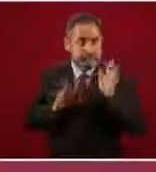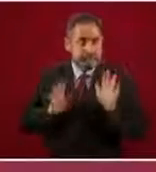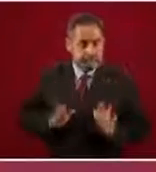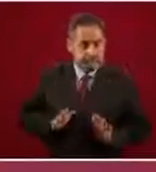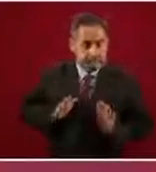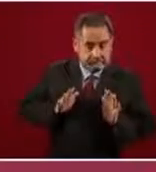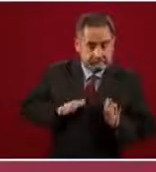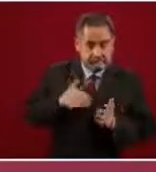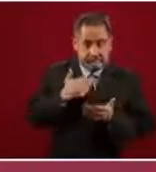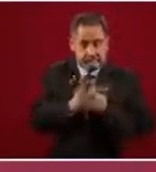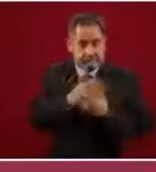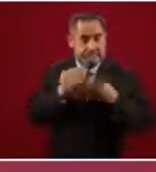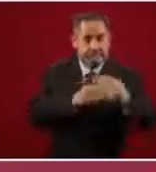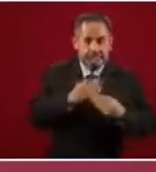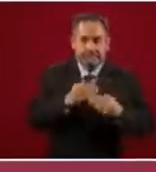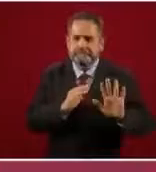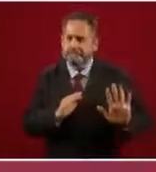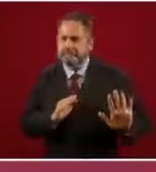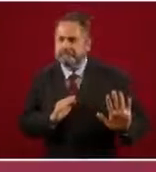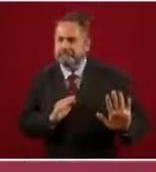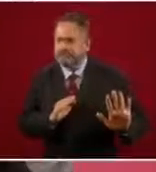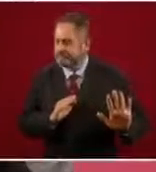no nos vamos a enganchar.